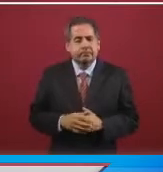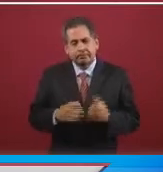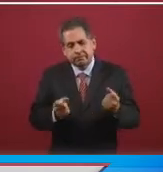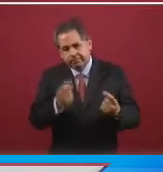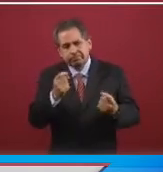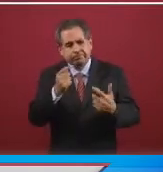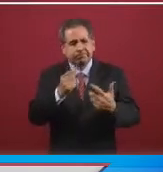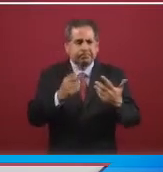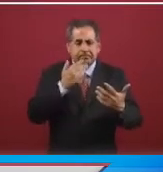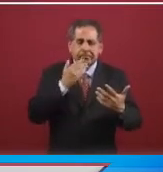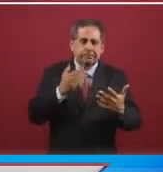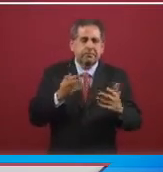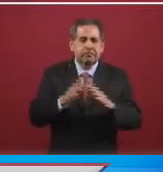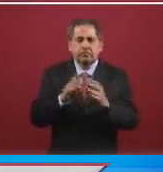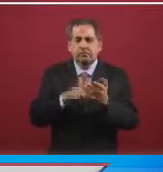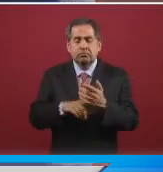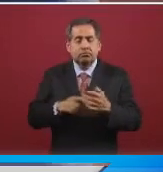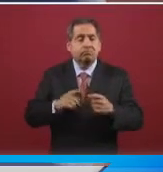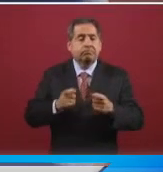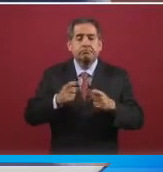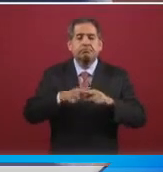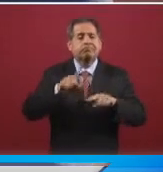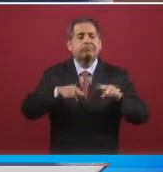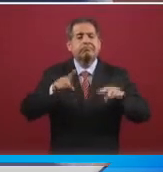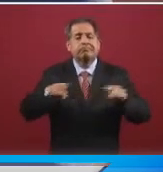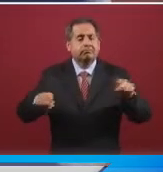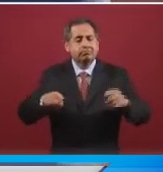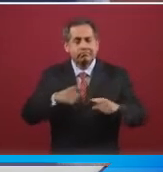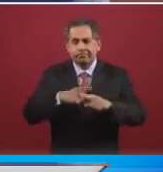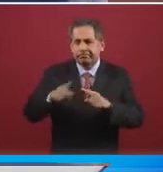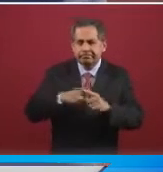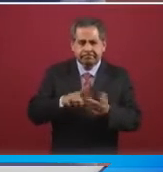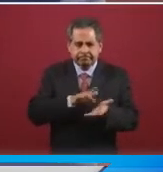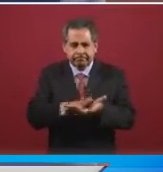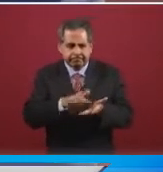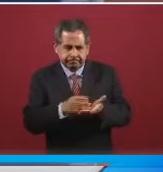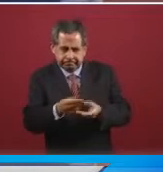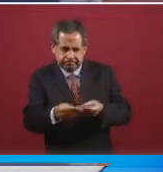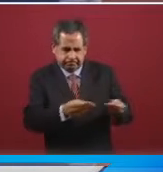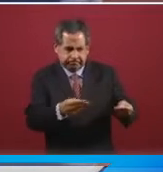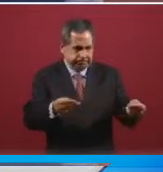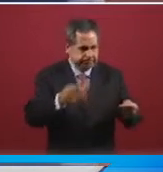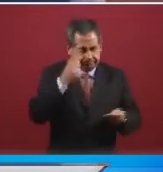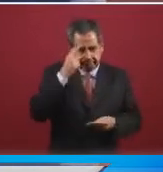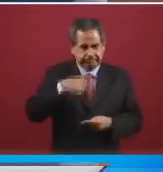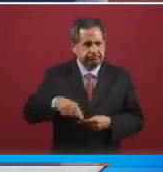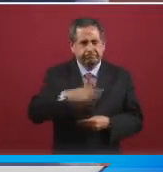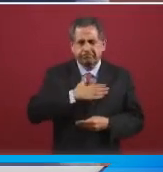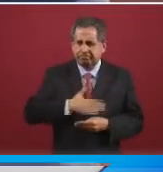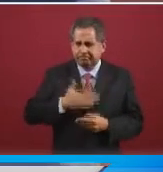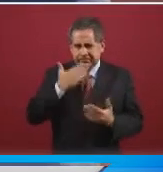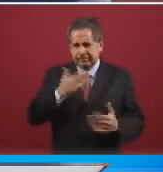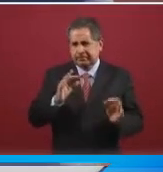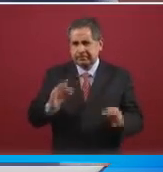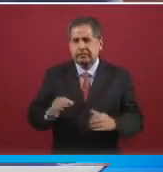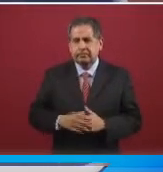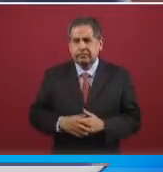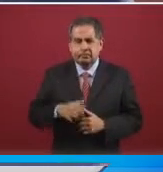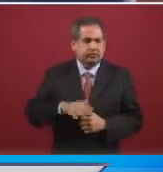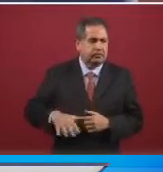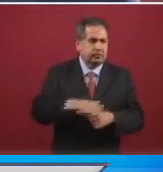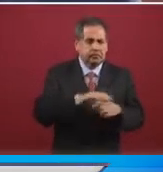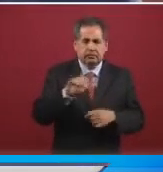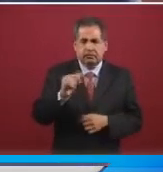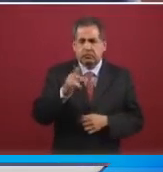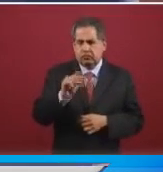con el gobierno de Coahuila y Durango para construir un acueducto para llevar agua potable a toda esta región. México tiene hambre y sed de justicia,